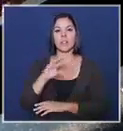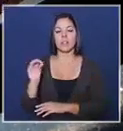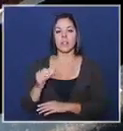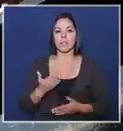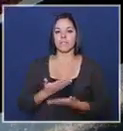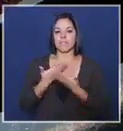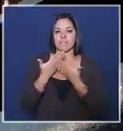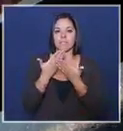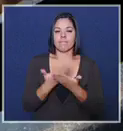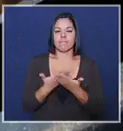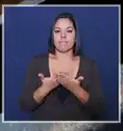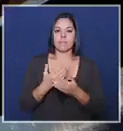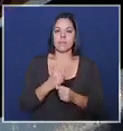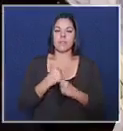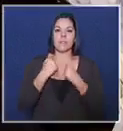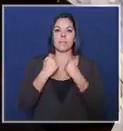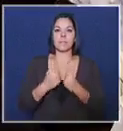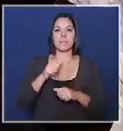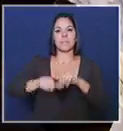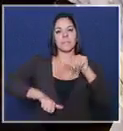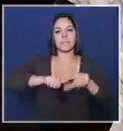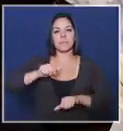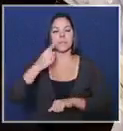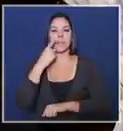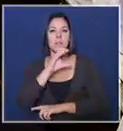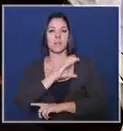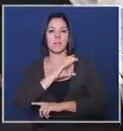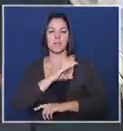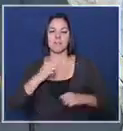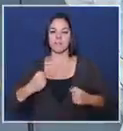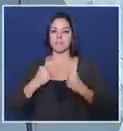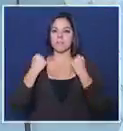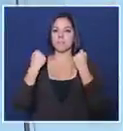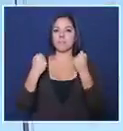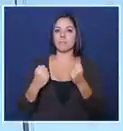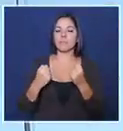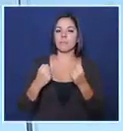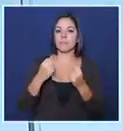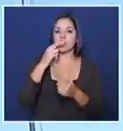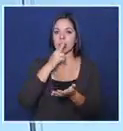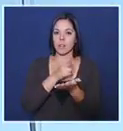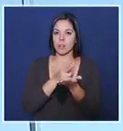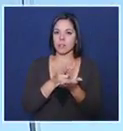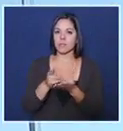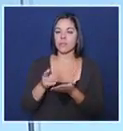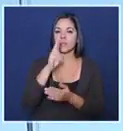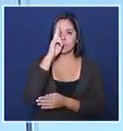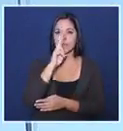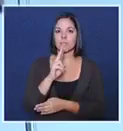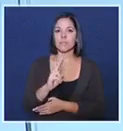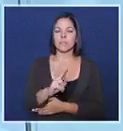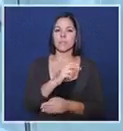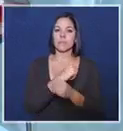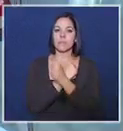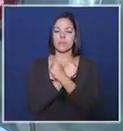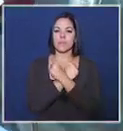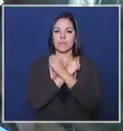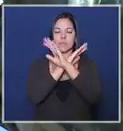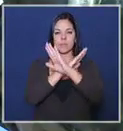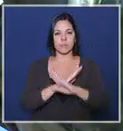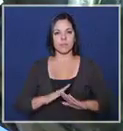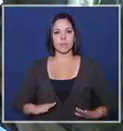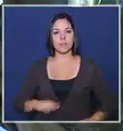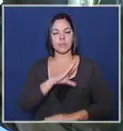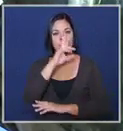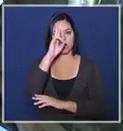y poner todo el empeño en ser un policía valiente, honrado y honesto, amante de la